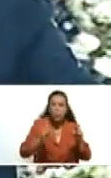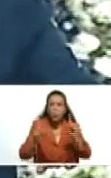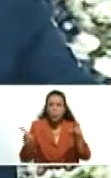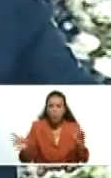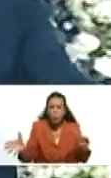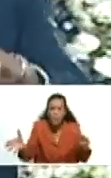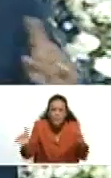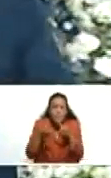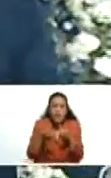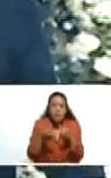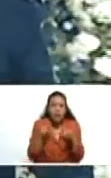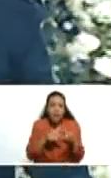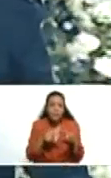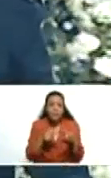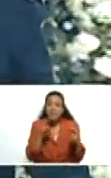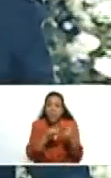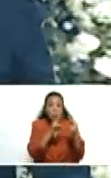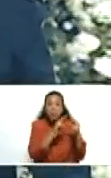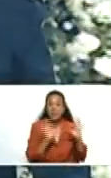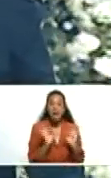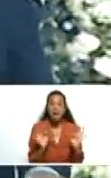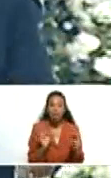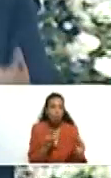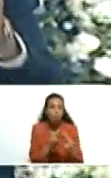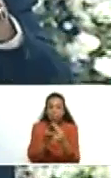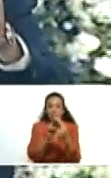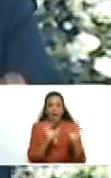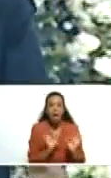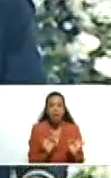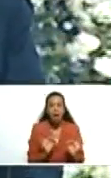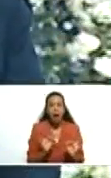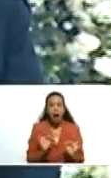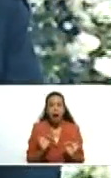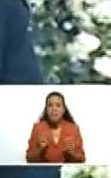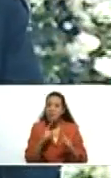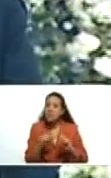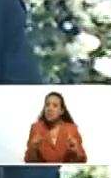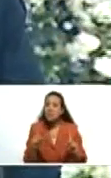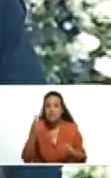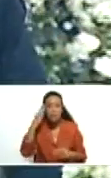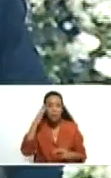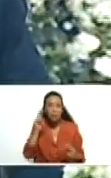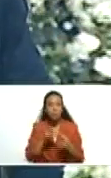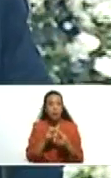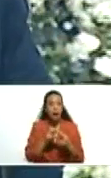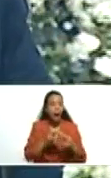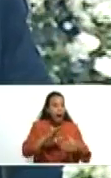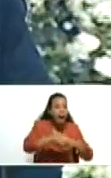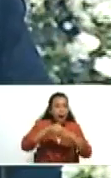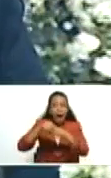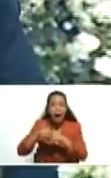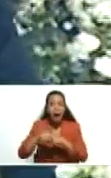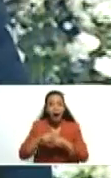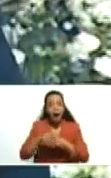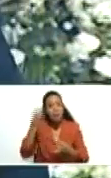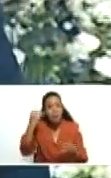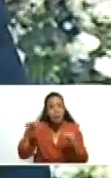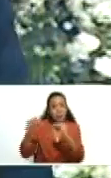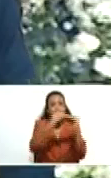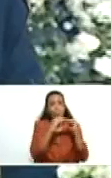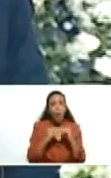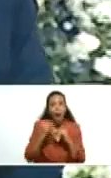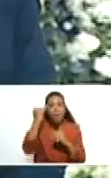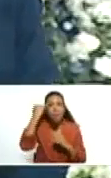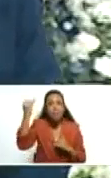atomizadas, sin conocer que teníamos puntos en comunes y que era posible unir la fuerza